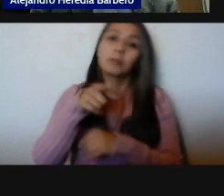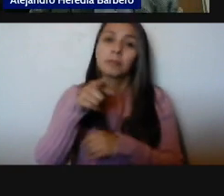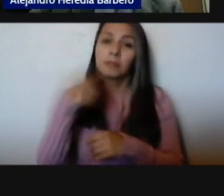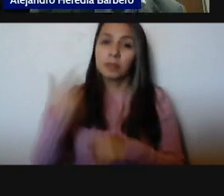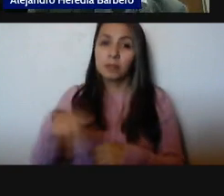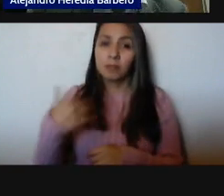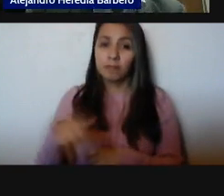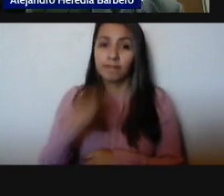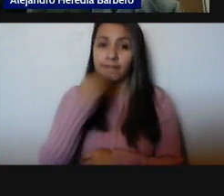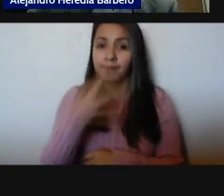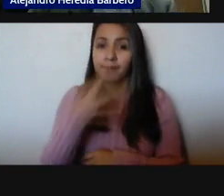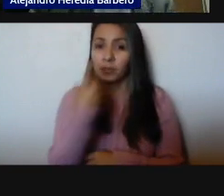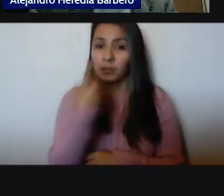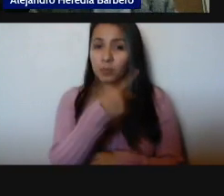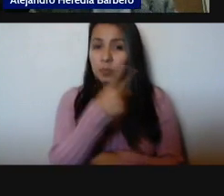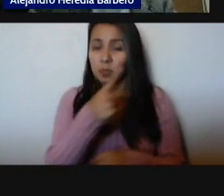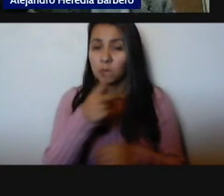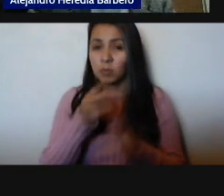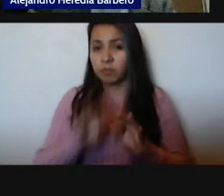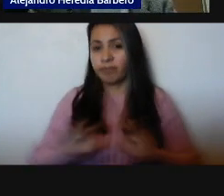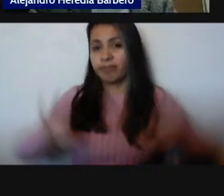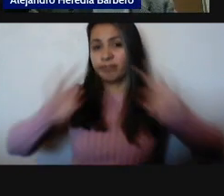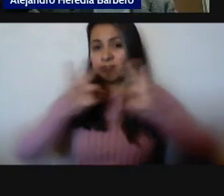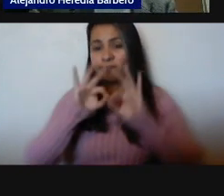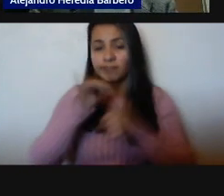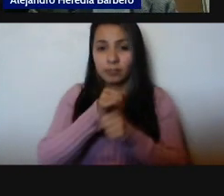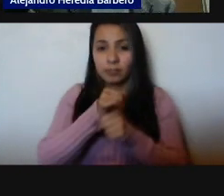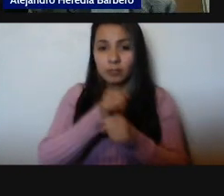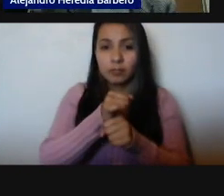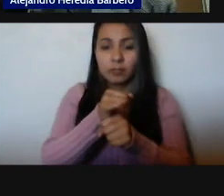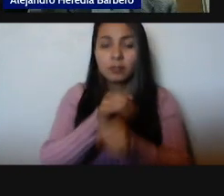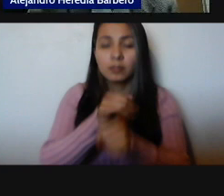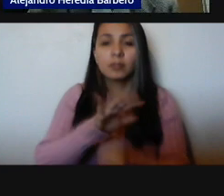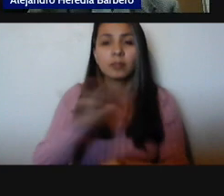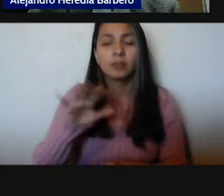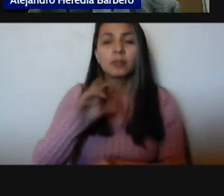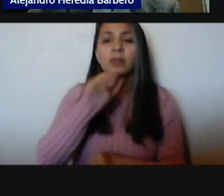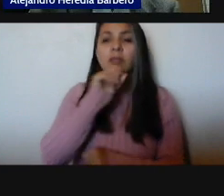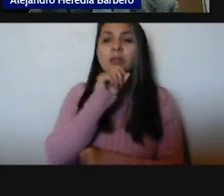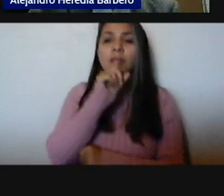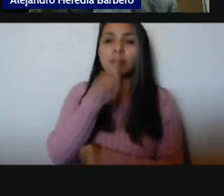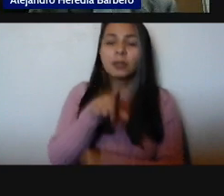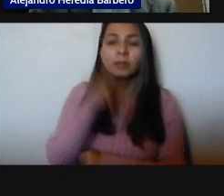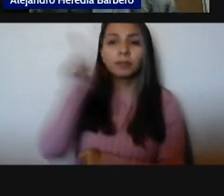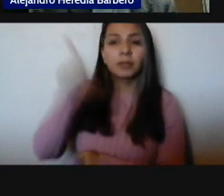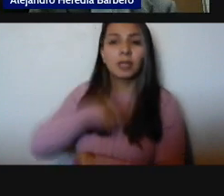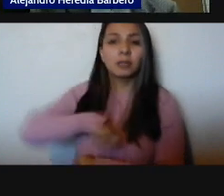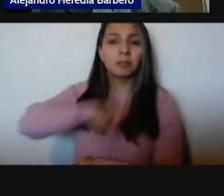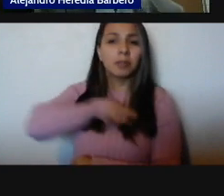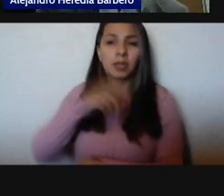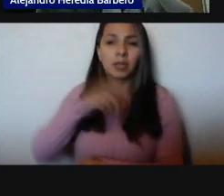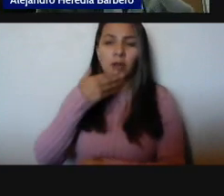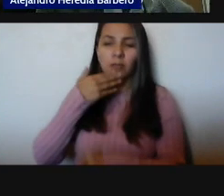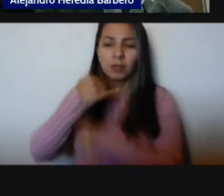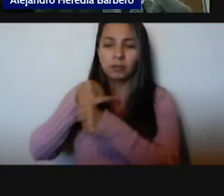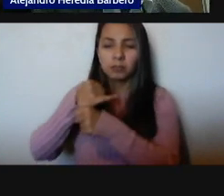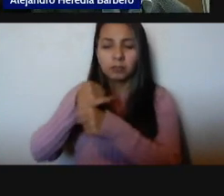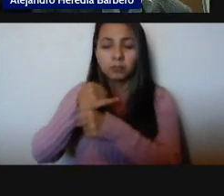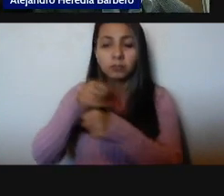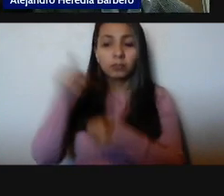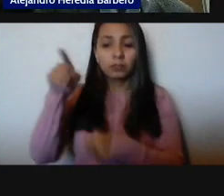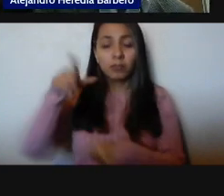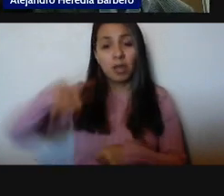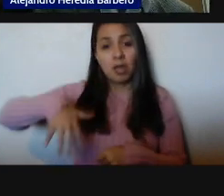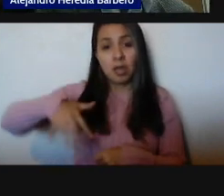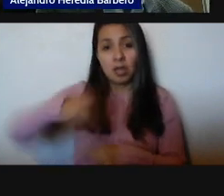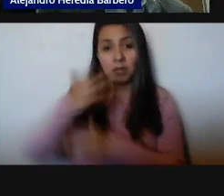es importantísimo. En alguna charla en el Colegio Nacional, un investigador catalán mencionaba, por ejemplo,